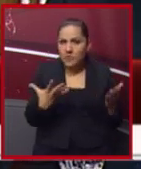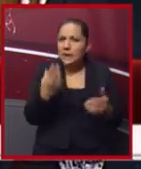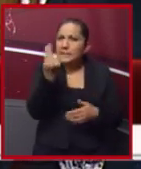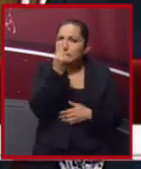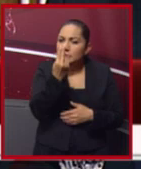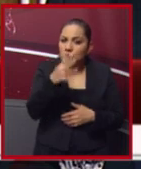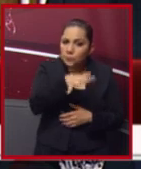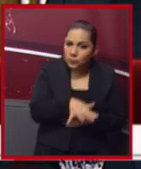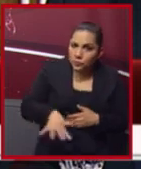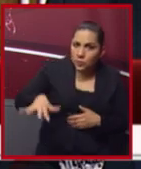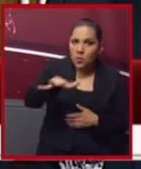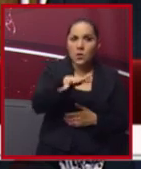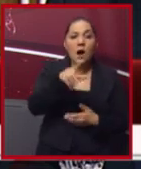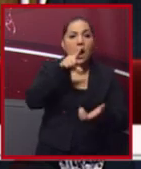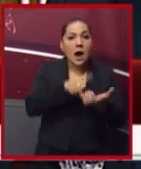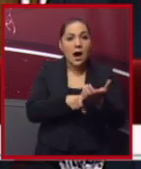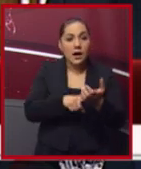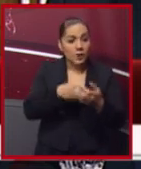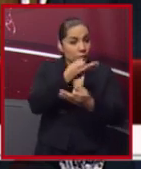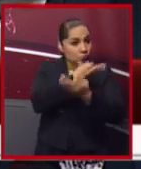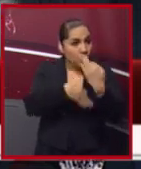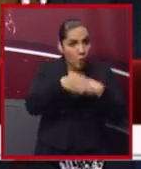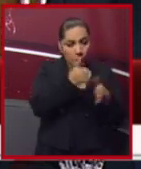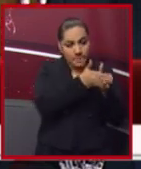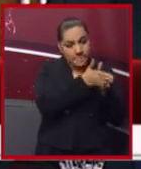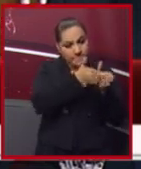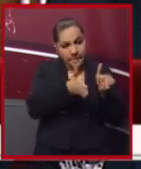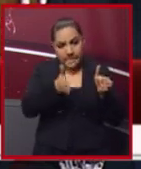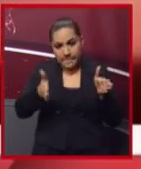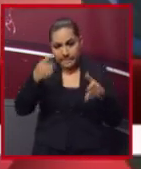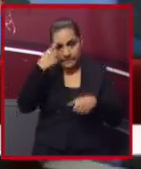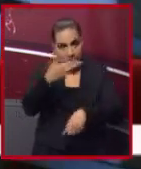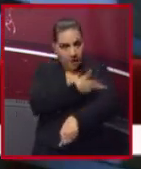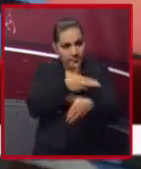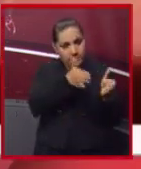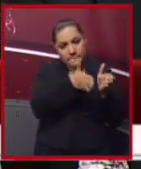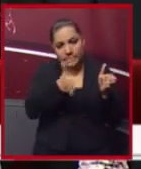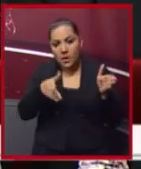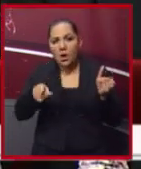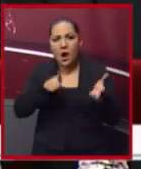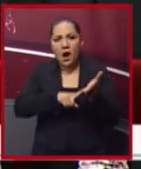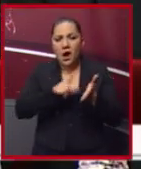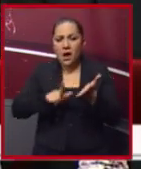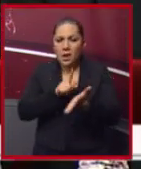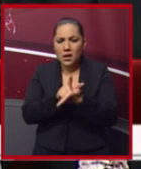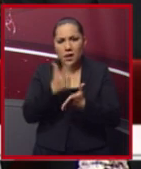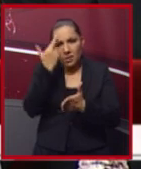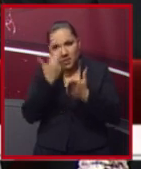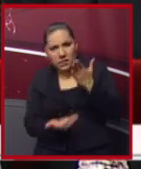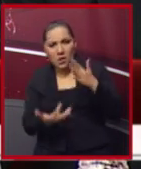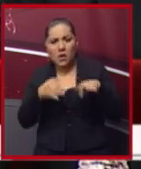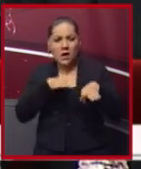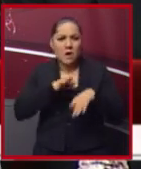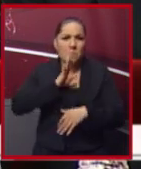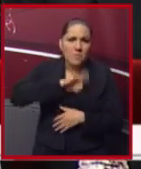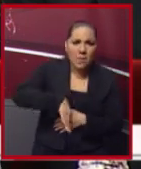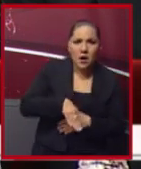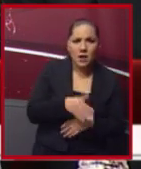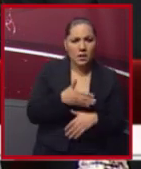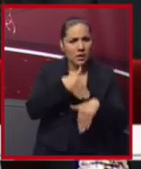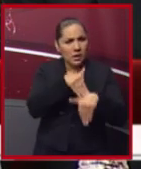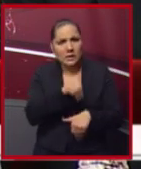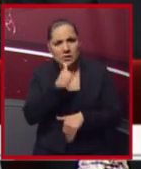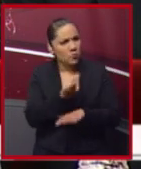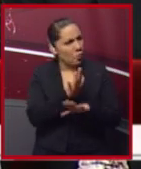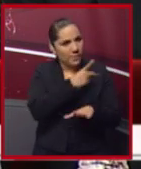y evitar la impunidad en cada uno de los pasos que se tengan que seguir. El PRD refrenda su